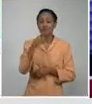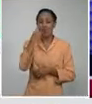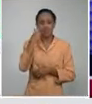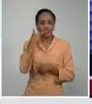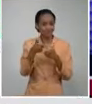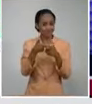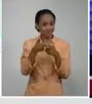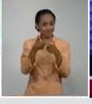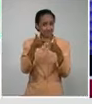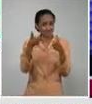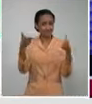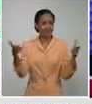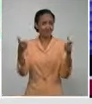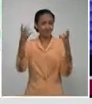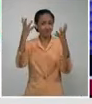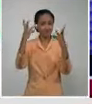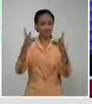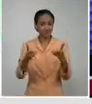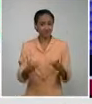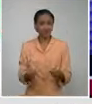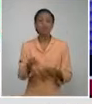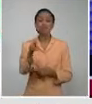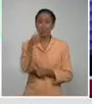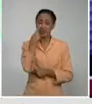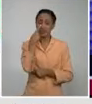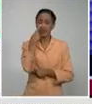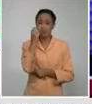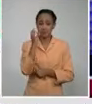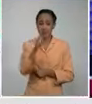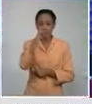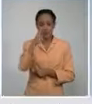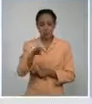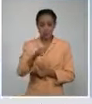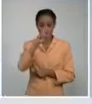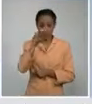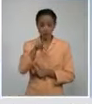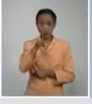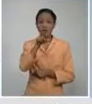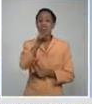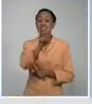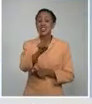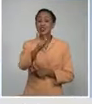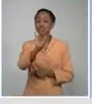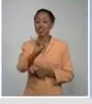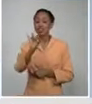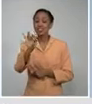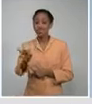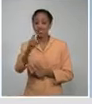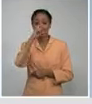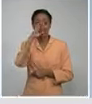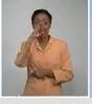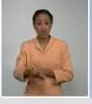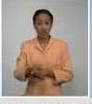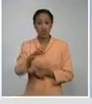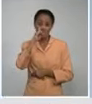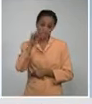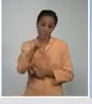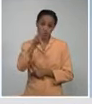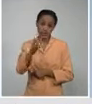siendo una cifra sumamente elevada. 177 en el día de ayer, que representan